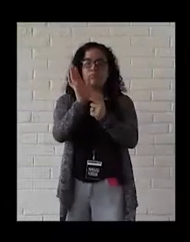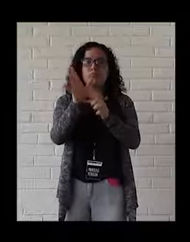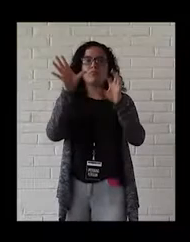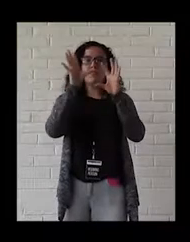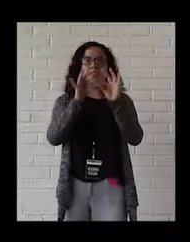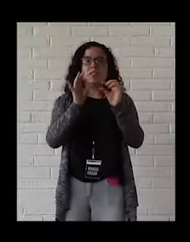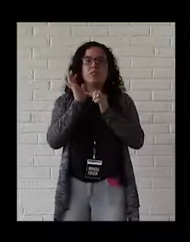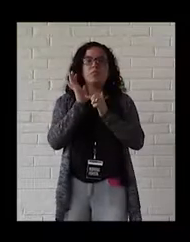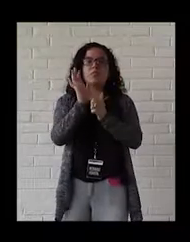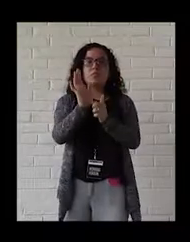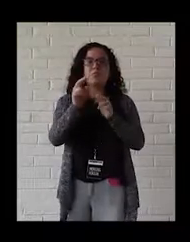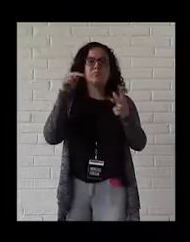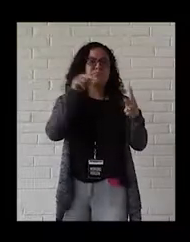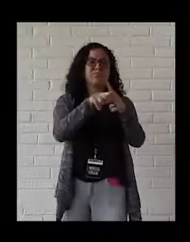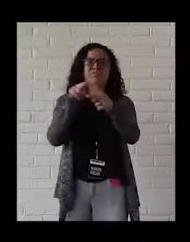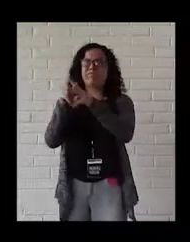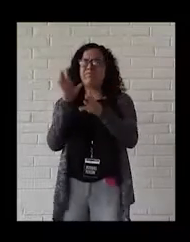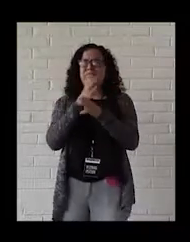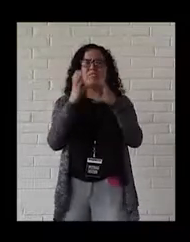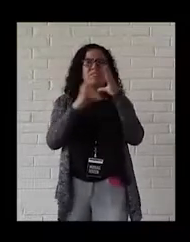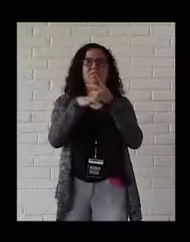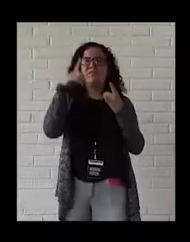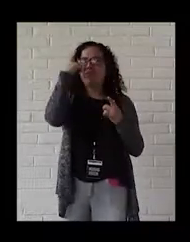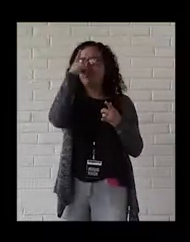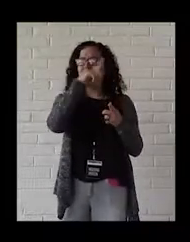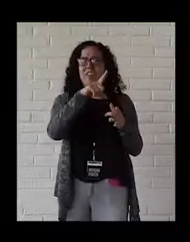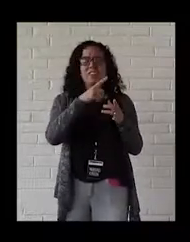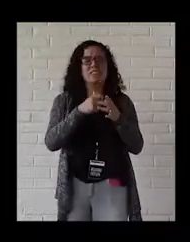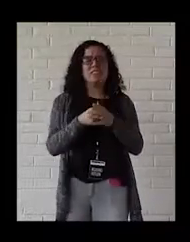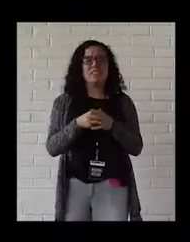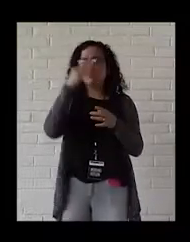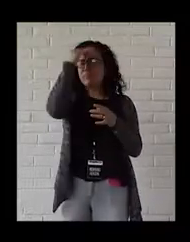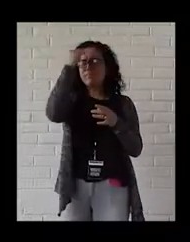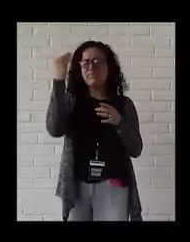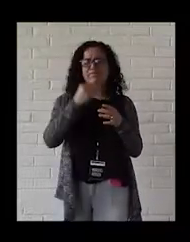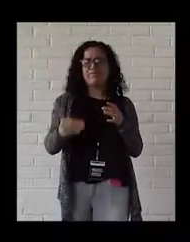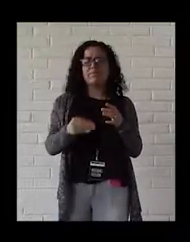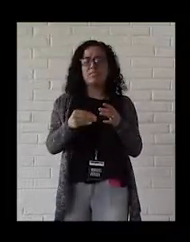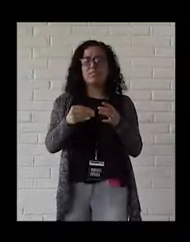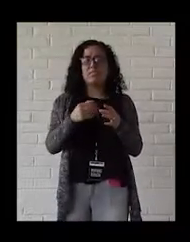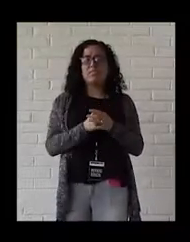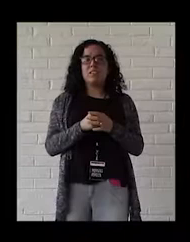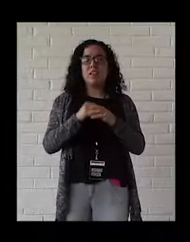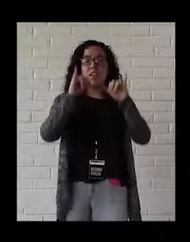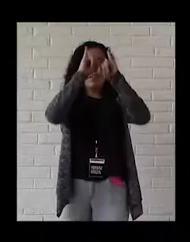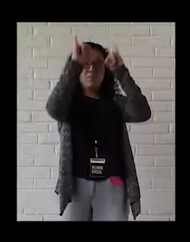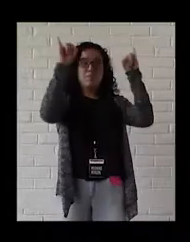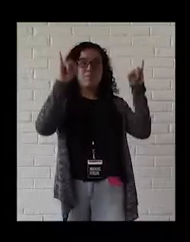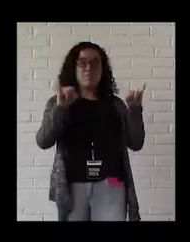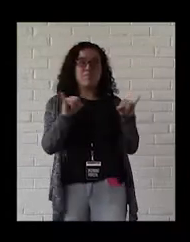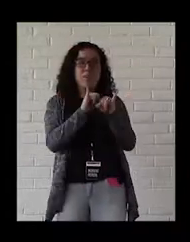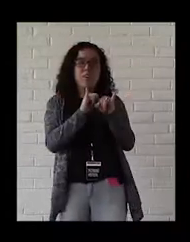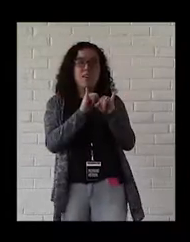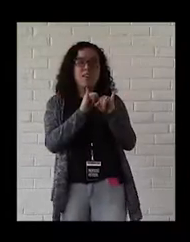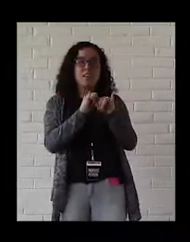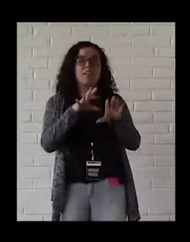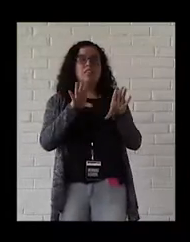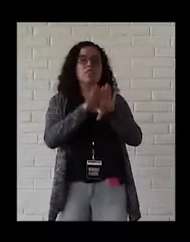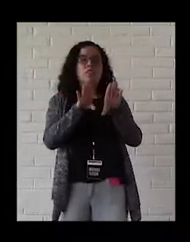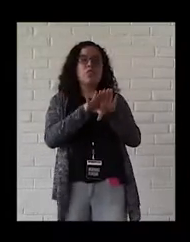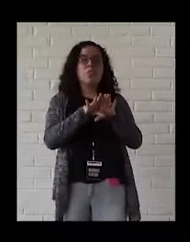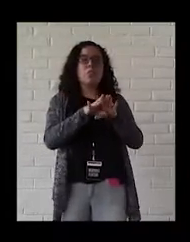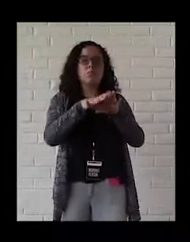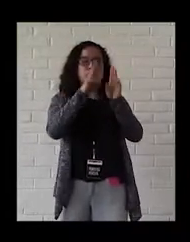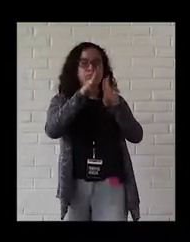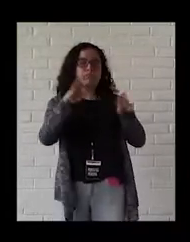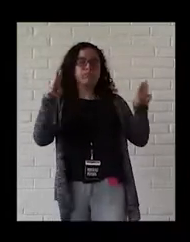humana, de guerra, de matanzas, de cosas feas. Y luego imágenes de romance, de la playa, de un bebé, de